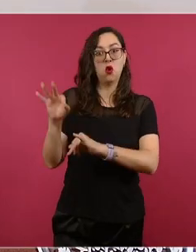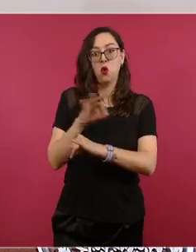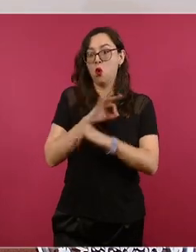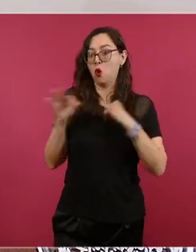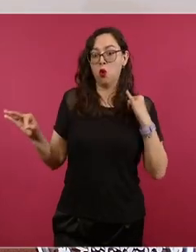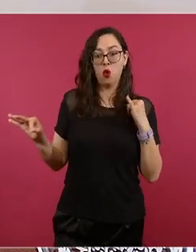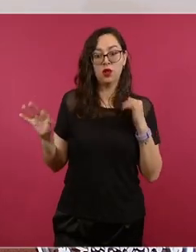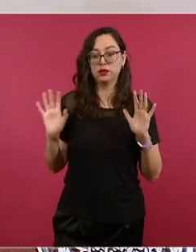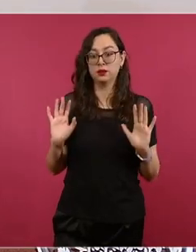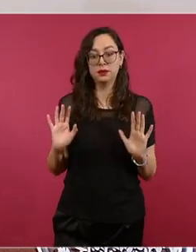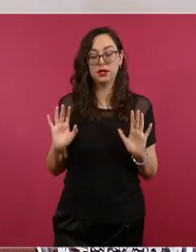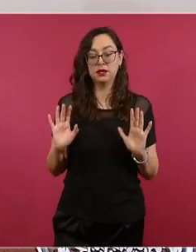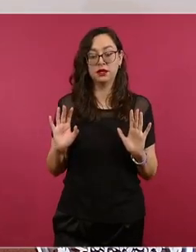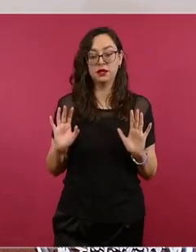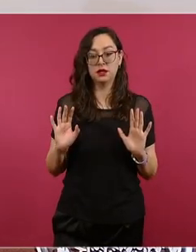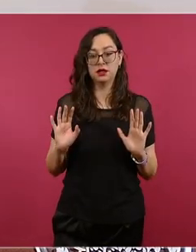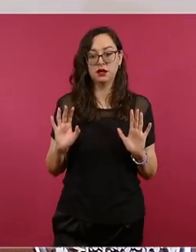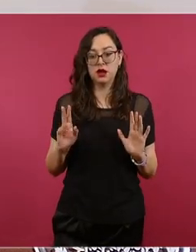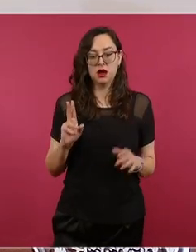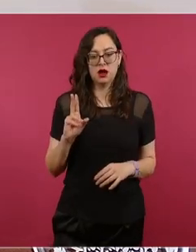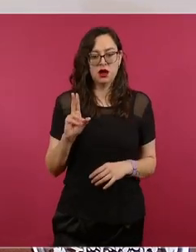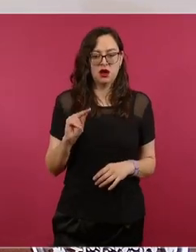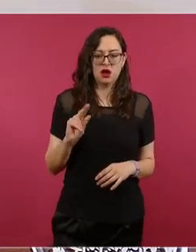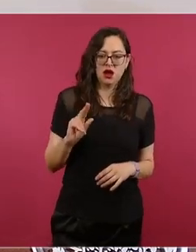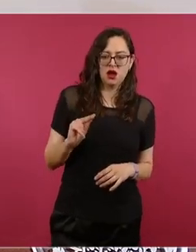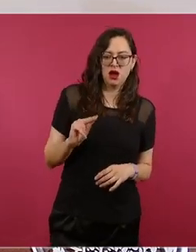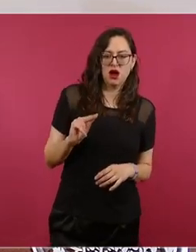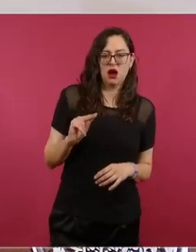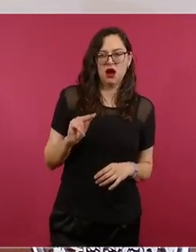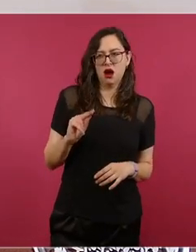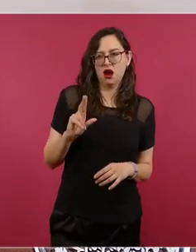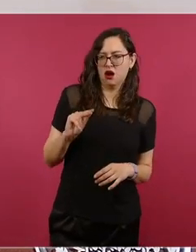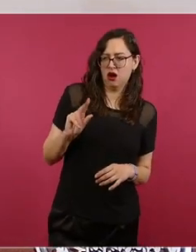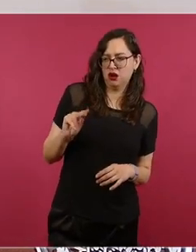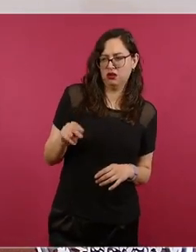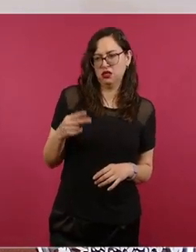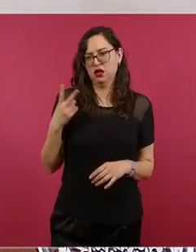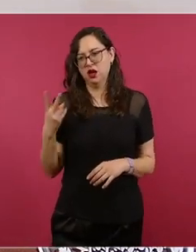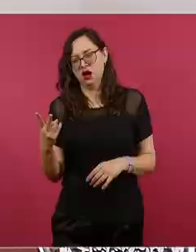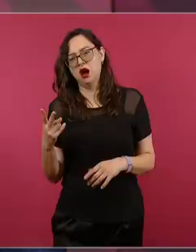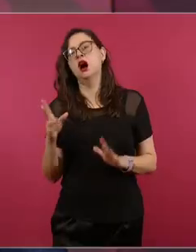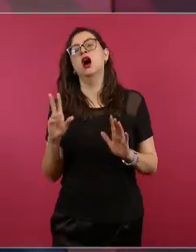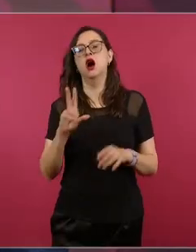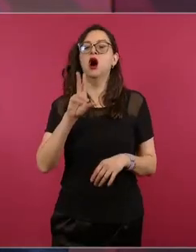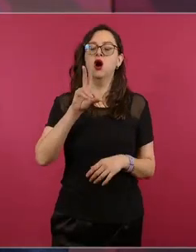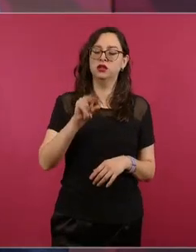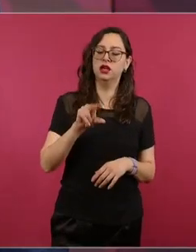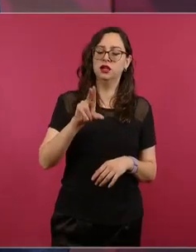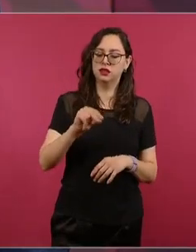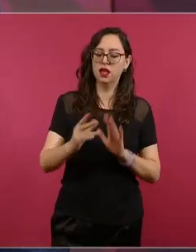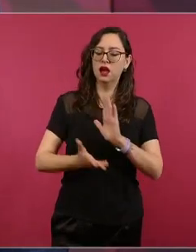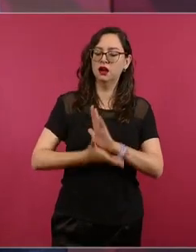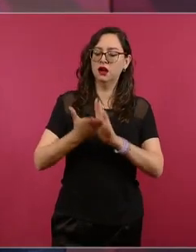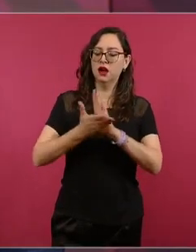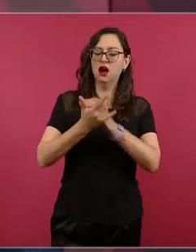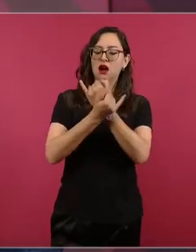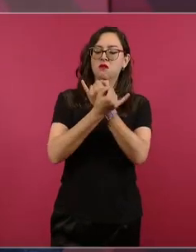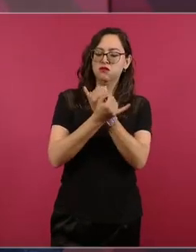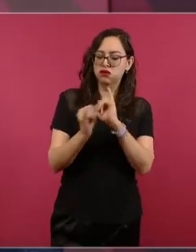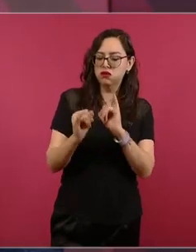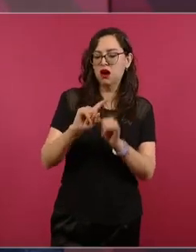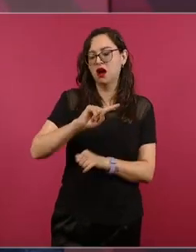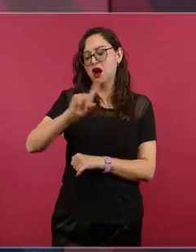1982, porque también, como toda nueva refinería, estuvo un año, se inauguró y al año empezó a